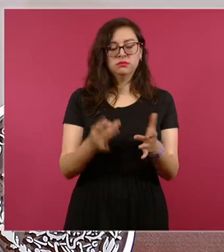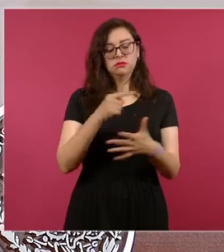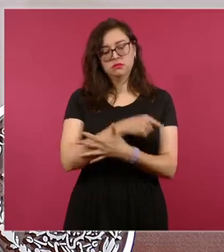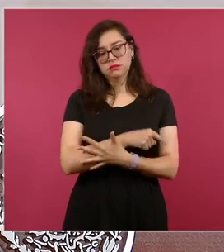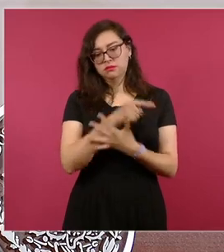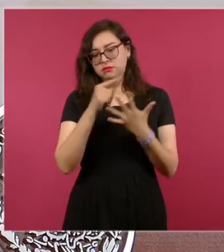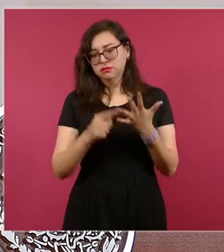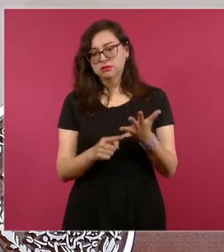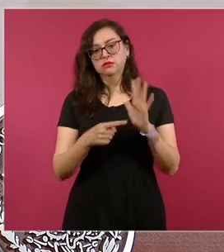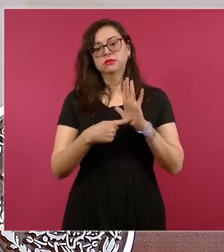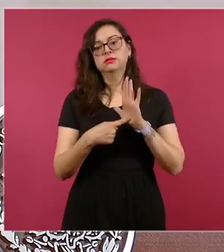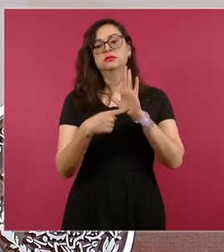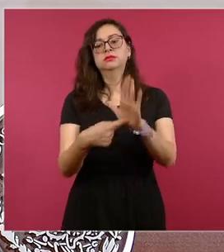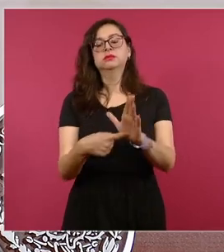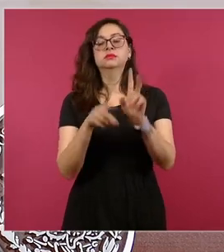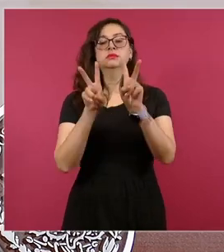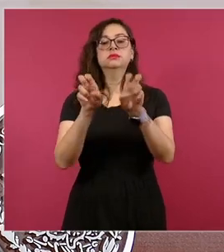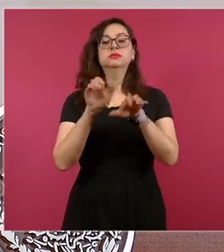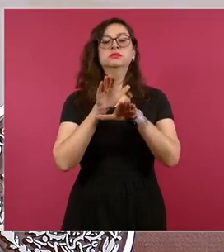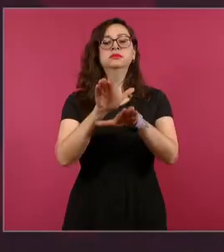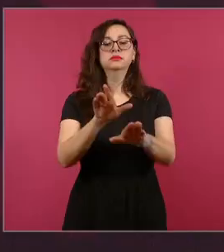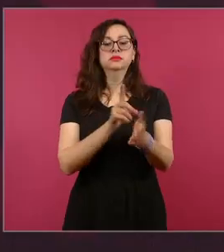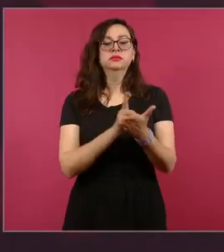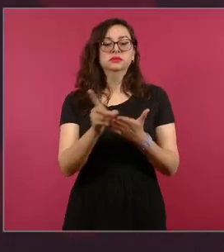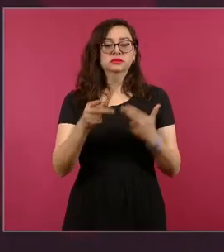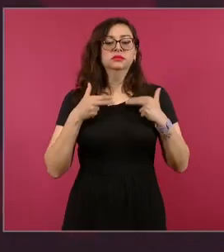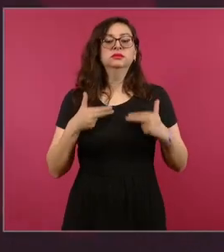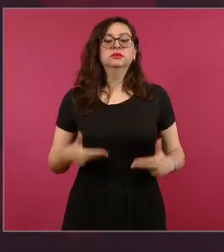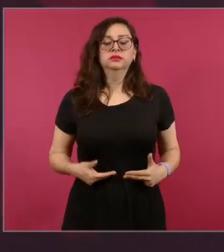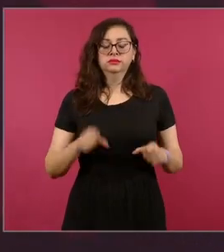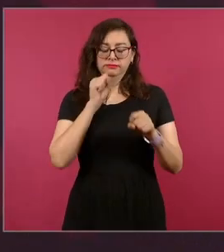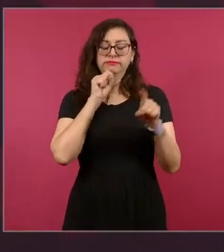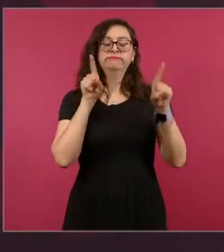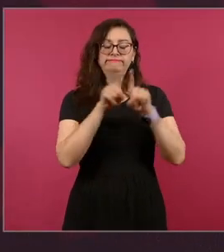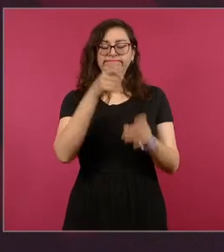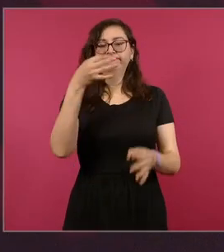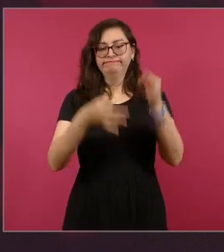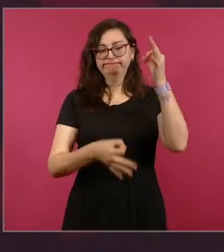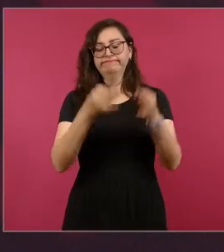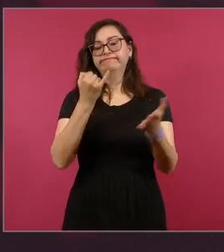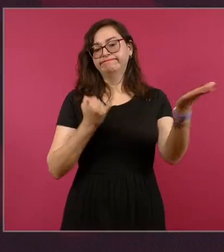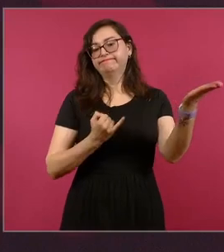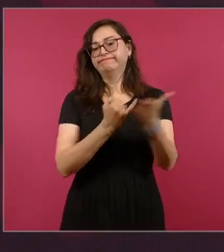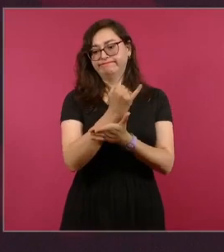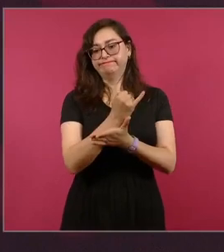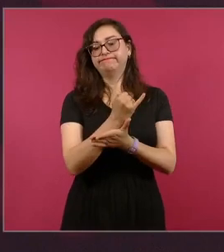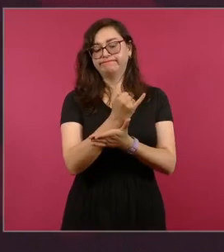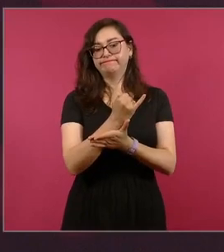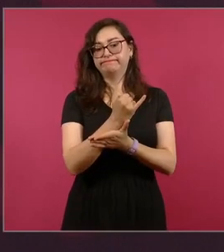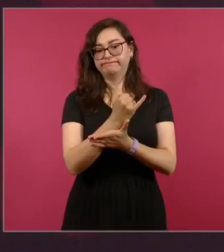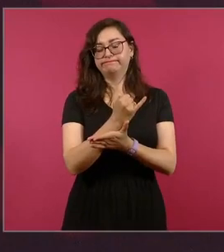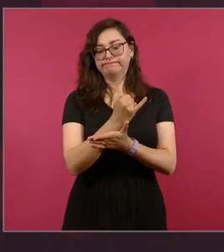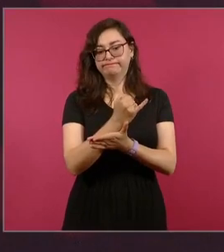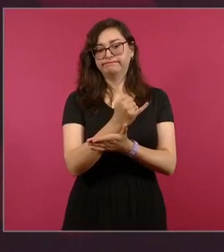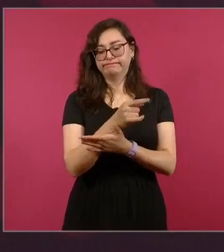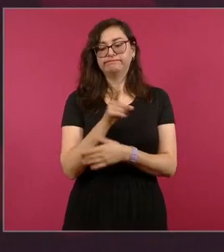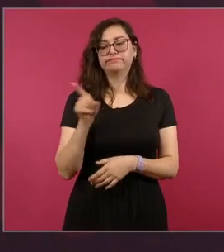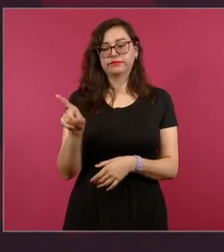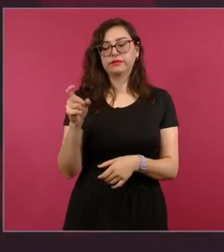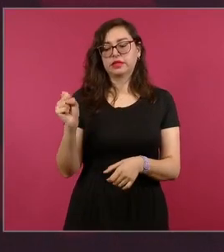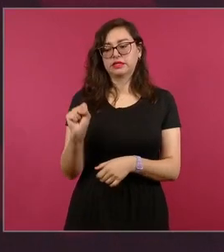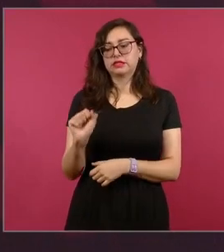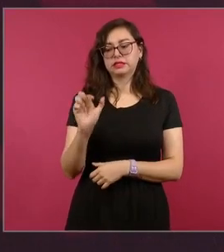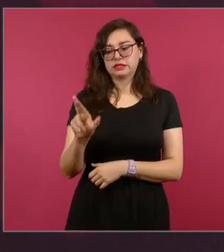ver con derechos humanos y también con esta resolución lo va a hacer la Secretaría